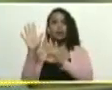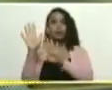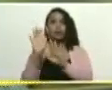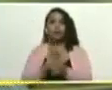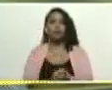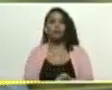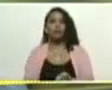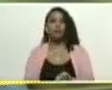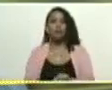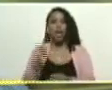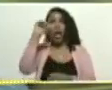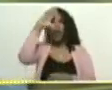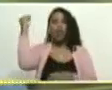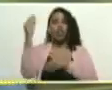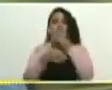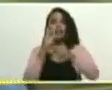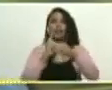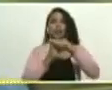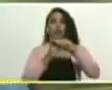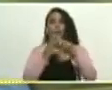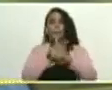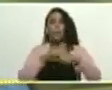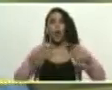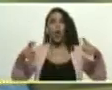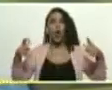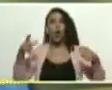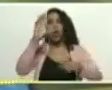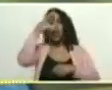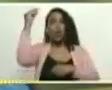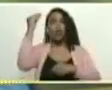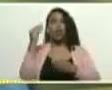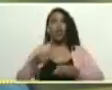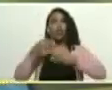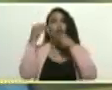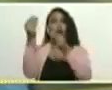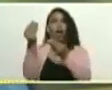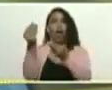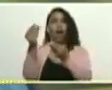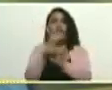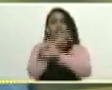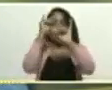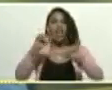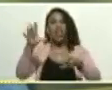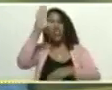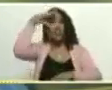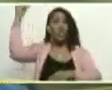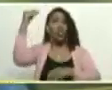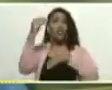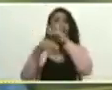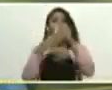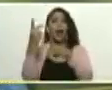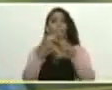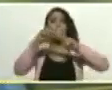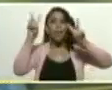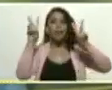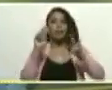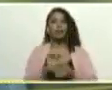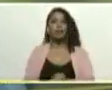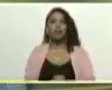Dios proveerá la prosperidad Dios proveerá la felicidad Dios proveerá la paz